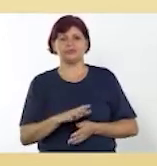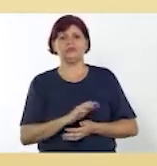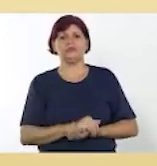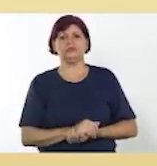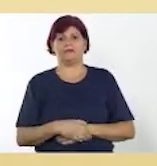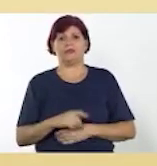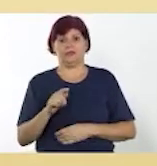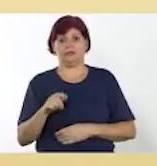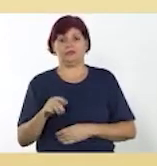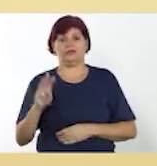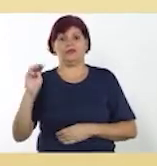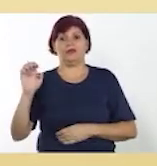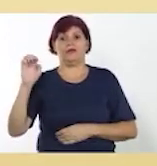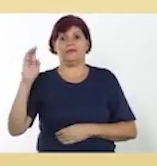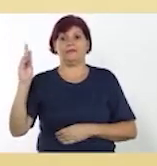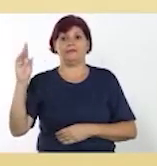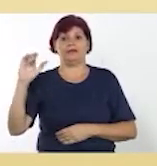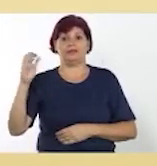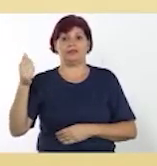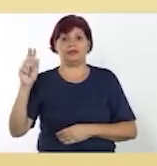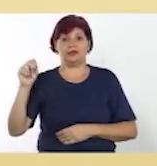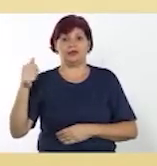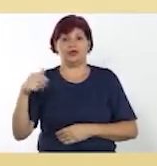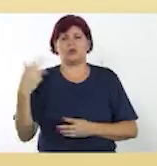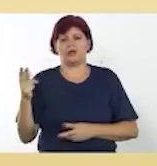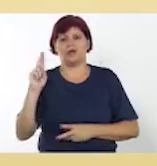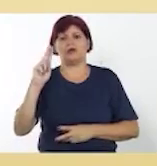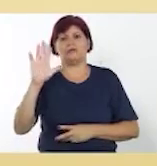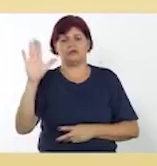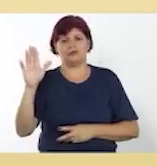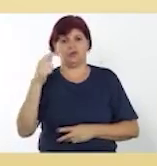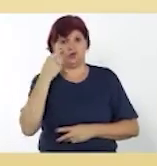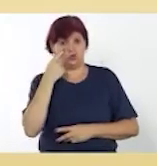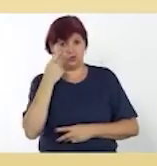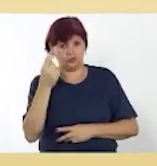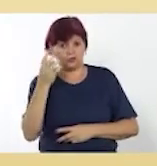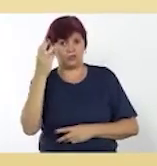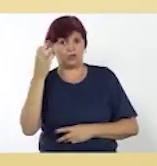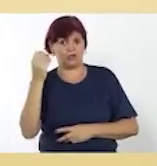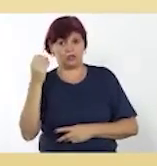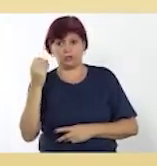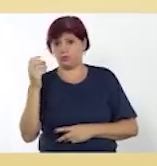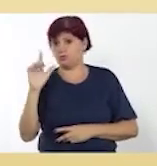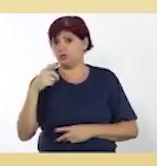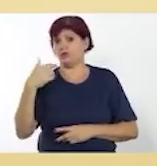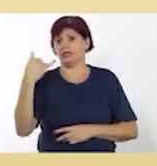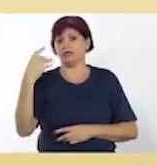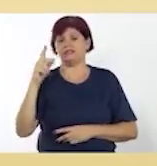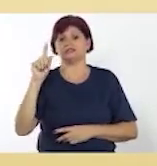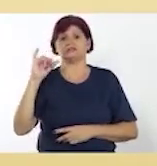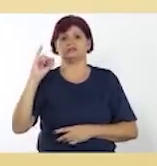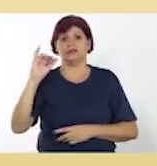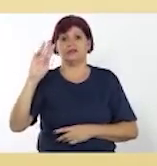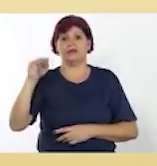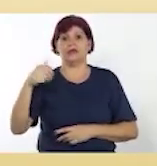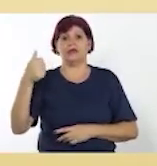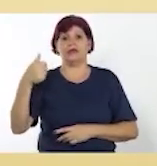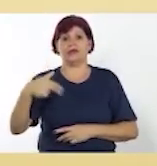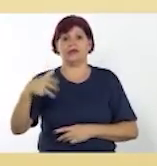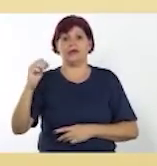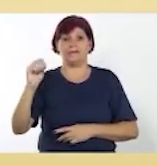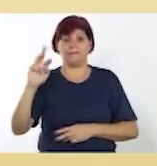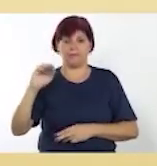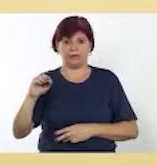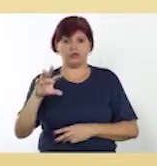Ejemplo. En este caso, la mediana es 25. Observen que el número de datos que hay es impar. Por eso es que se toma el